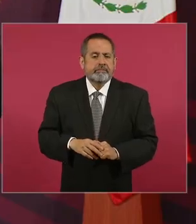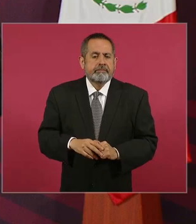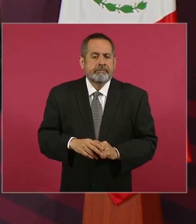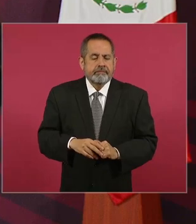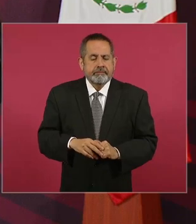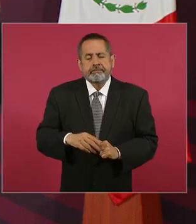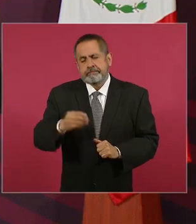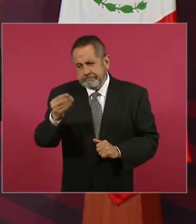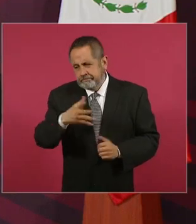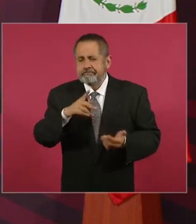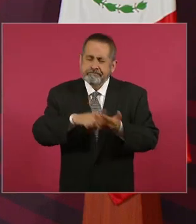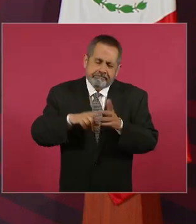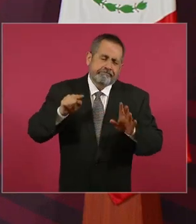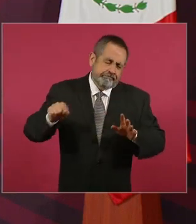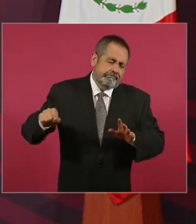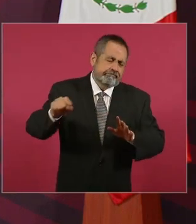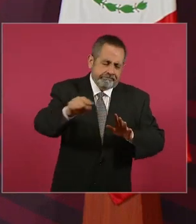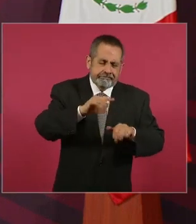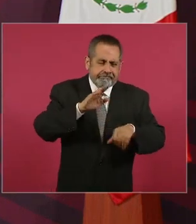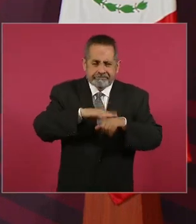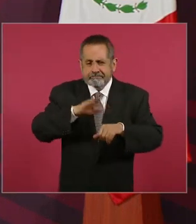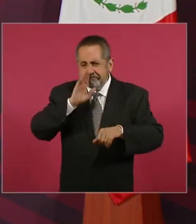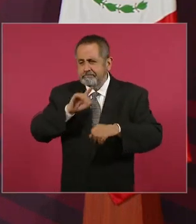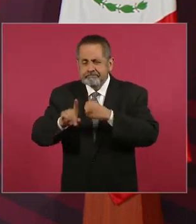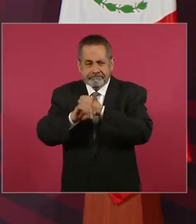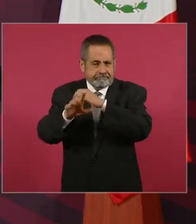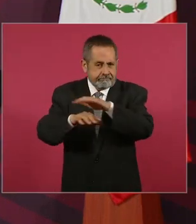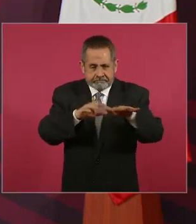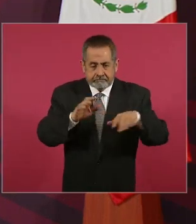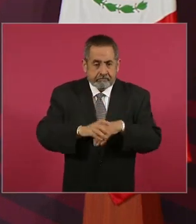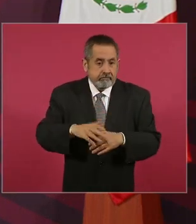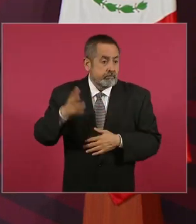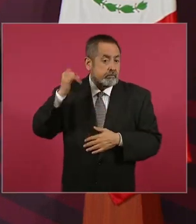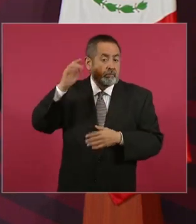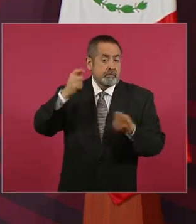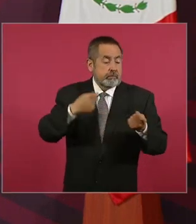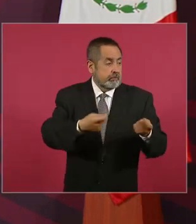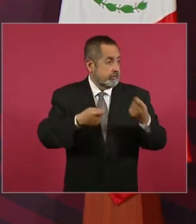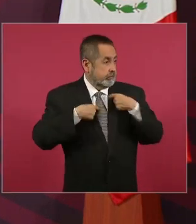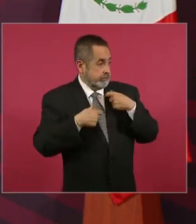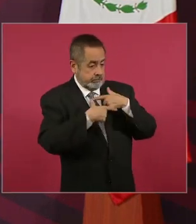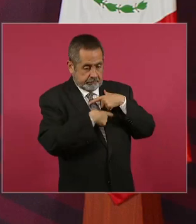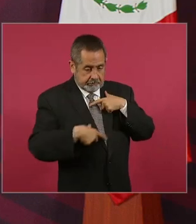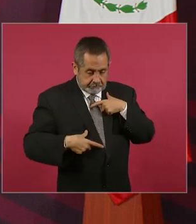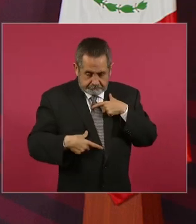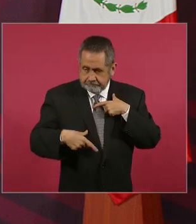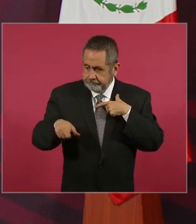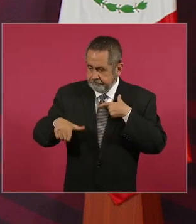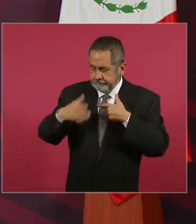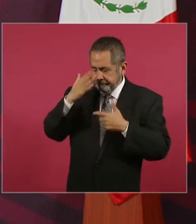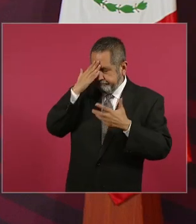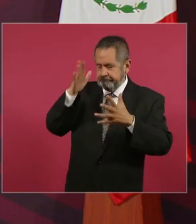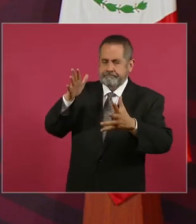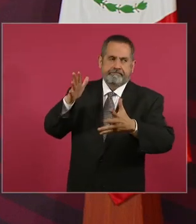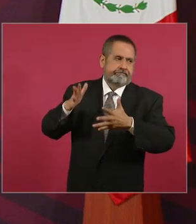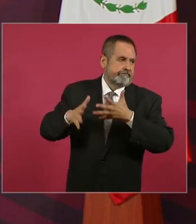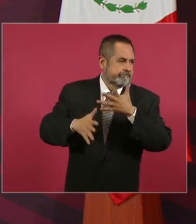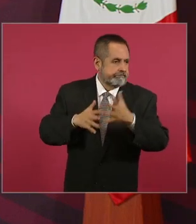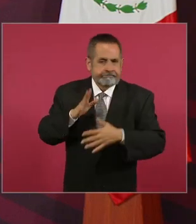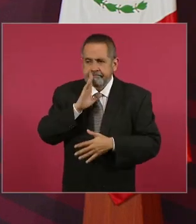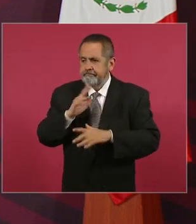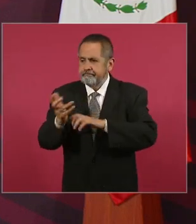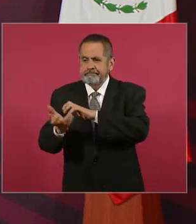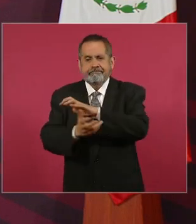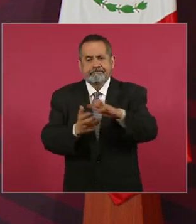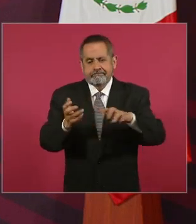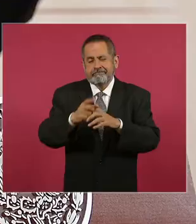a pesar de cómo encontramos o nos dejaron el país por